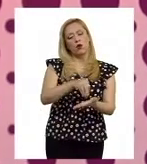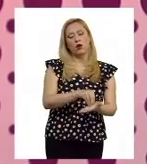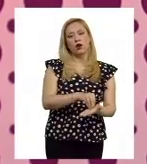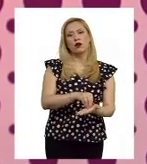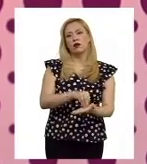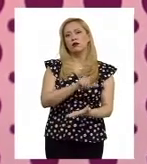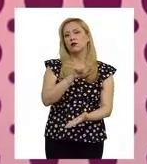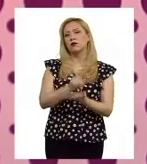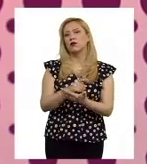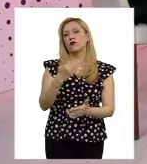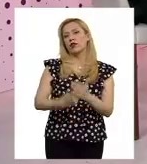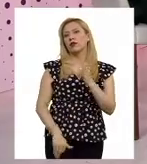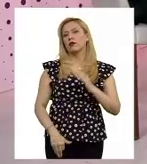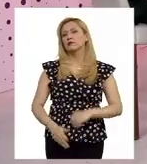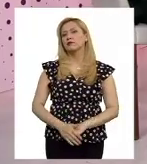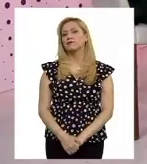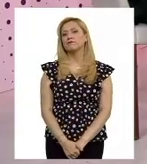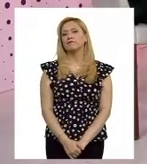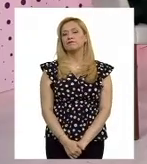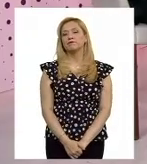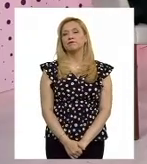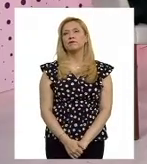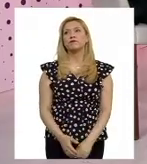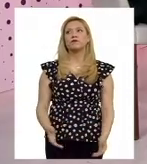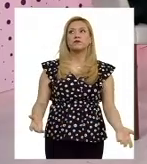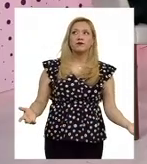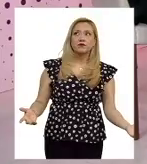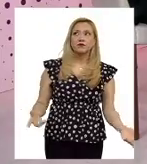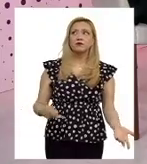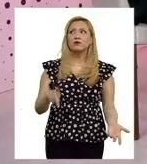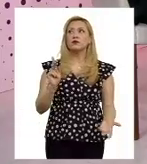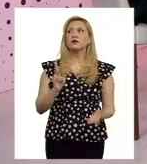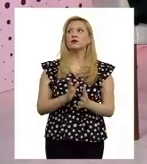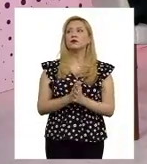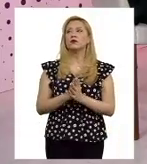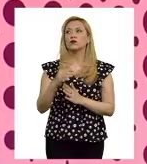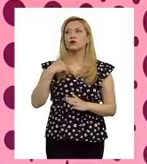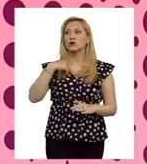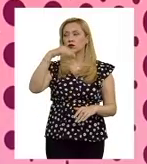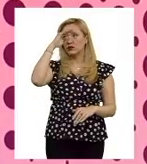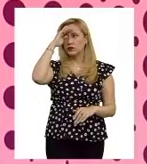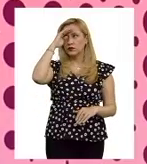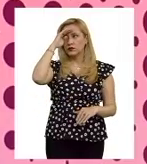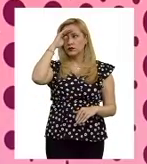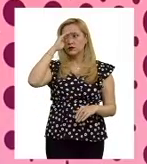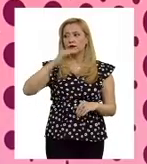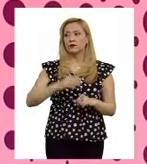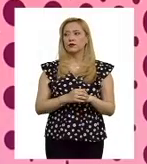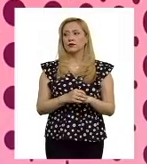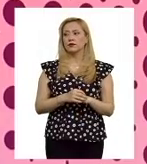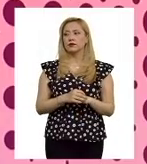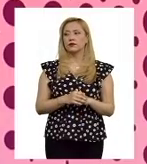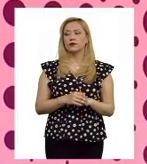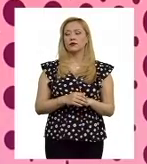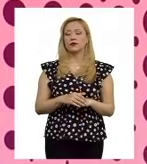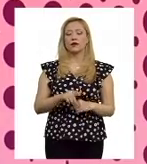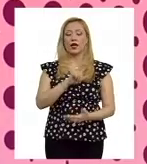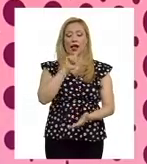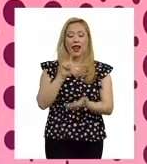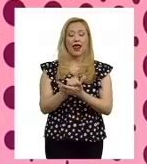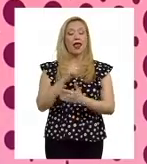lo que se necesita. Sin embargo, yo pienso que al nivel también del